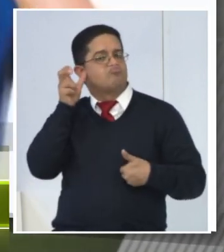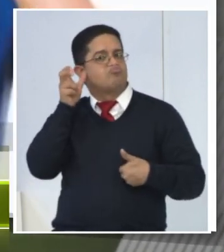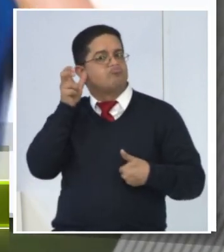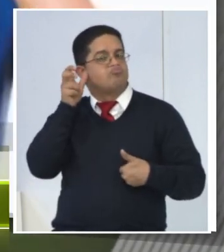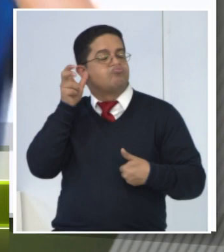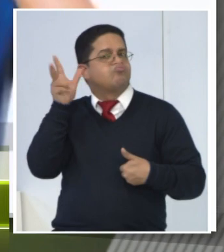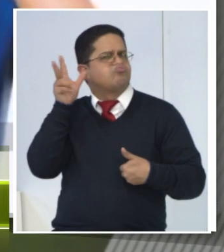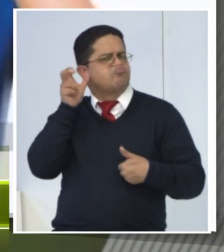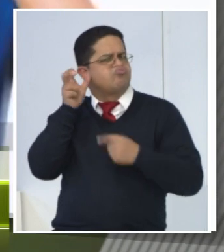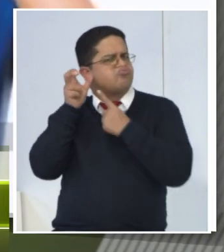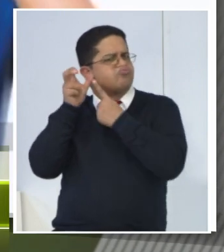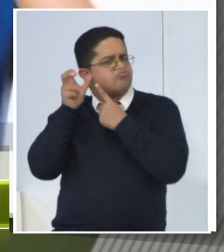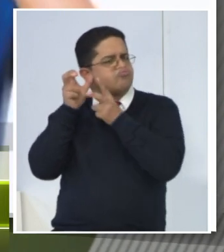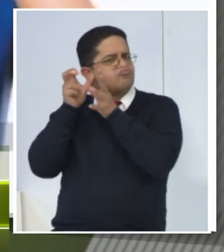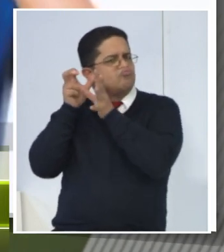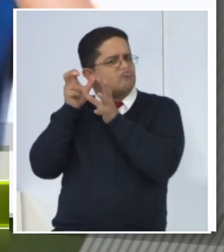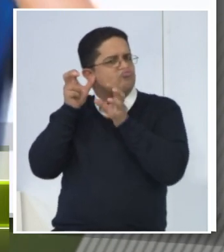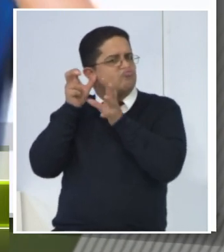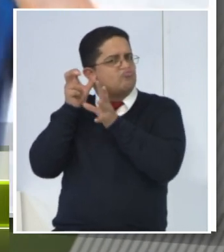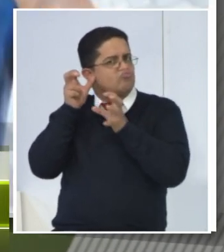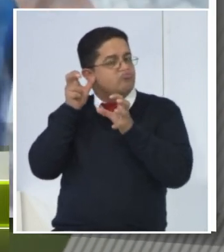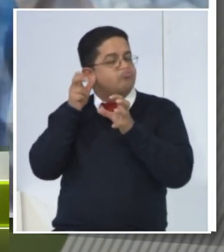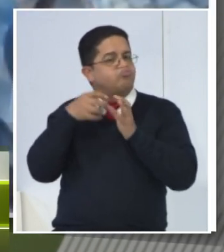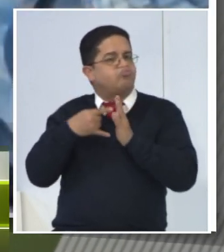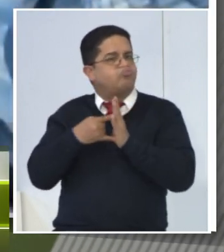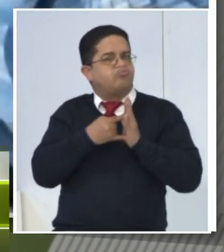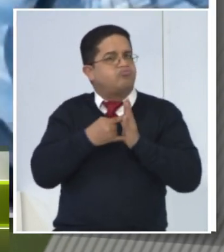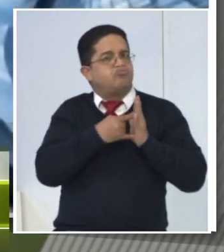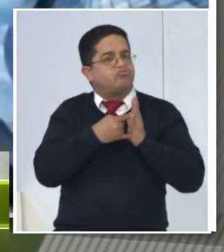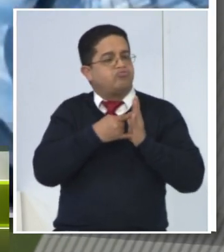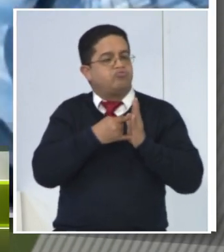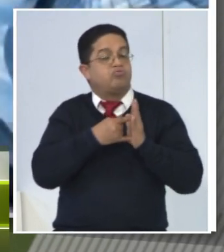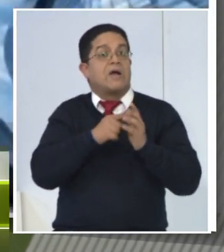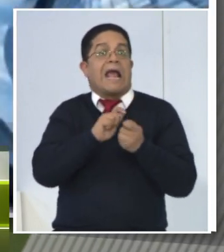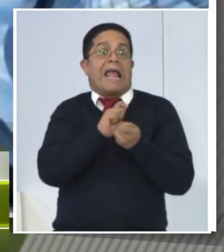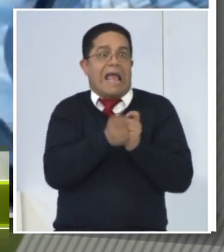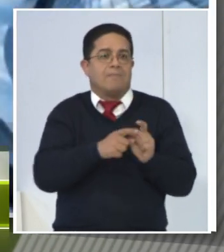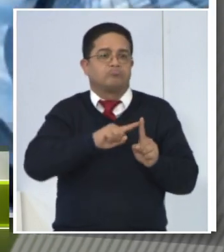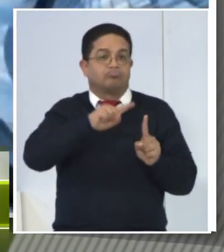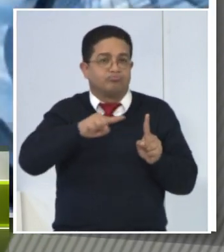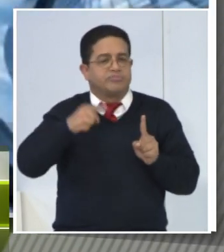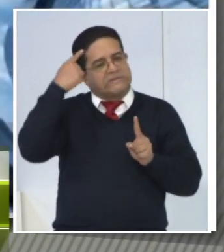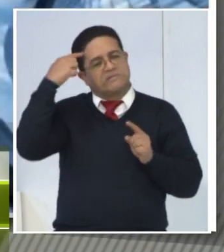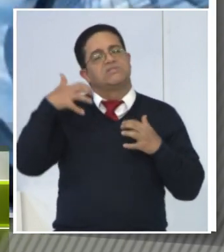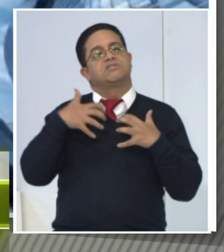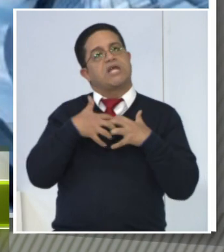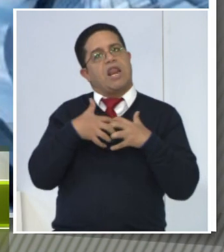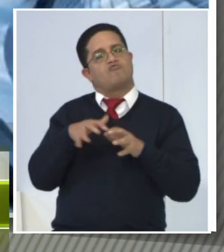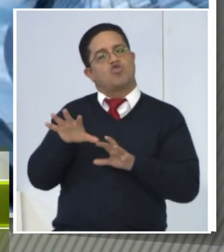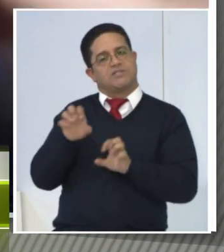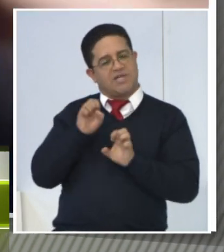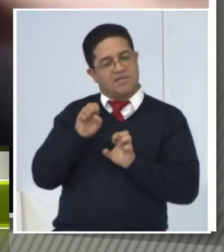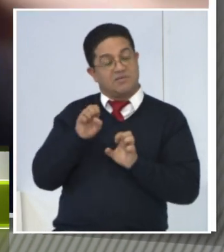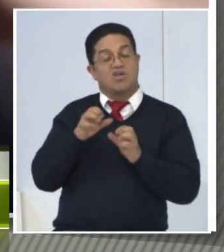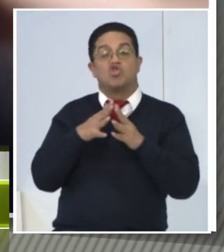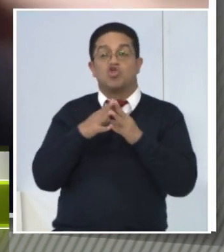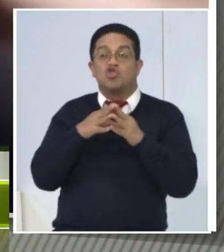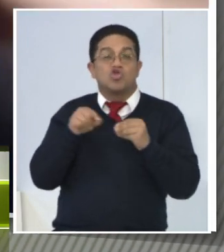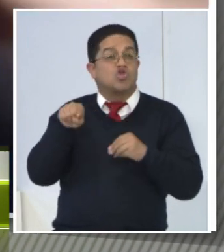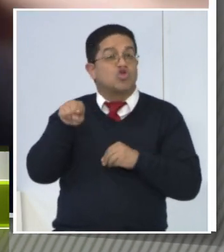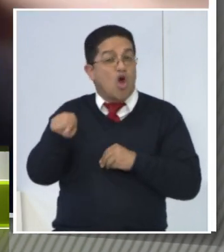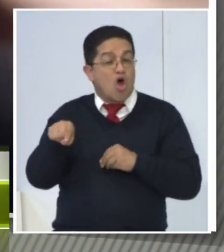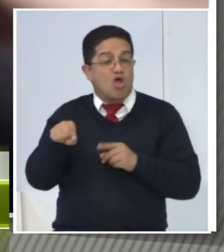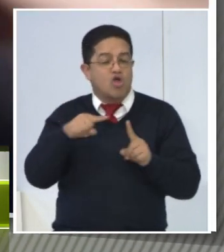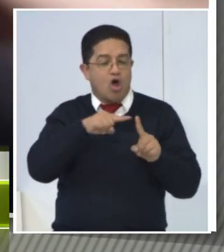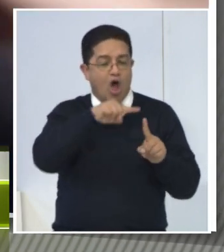como un sonido y diferentes sonidos, el canto de un pájaro, un piano, una música, un habla, un ruido mal. Entonces todo esto